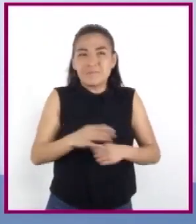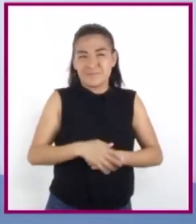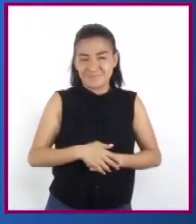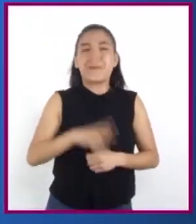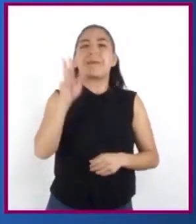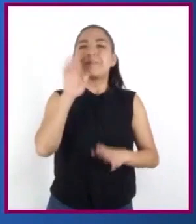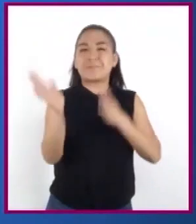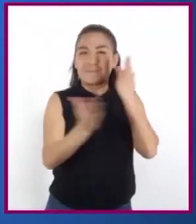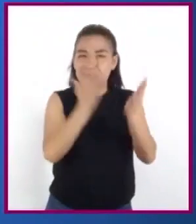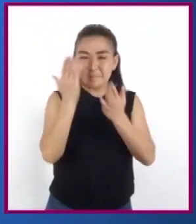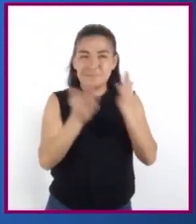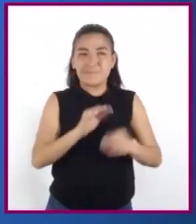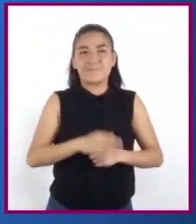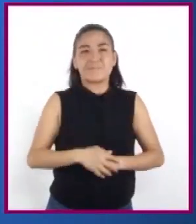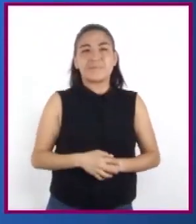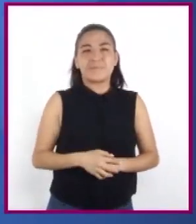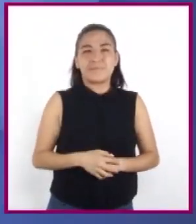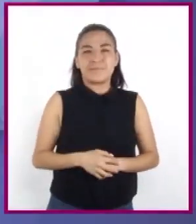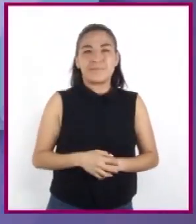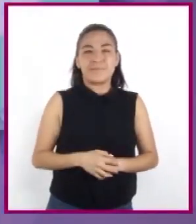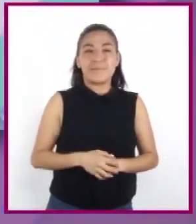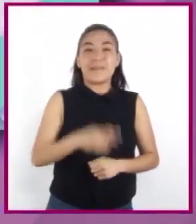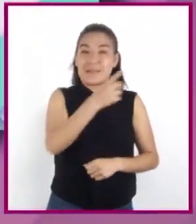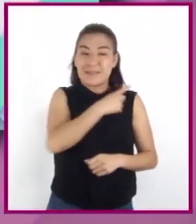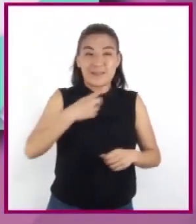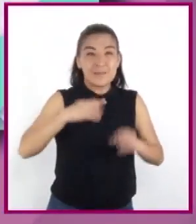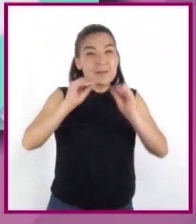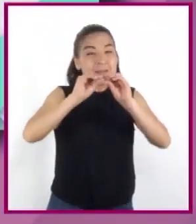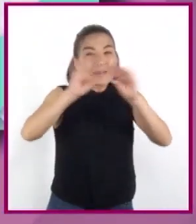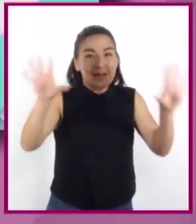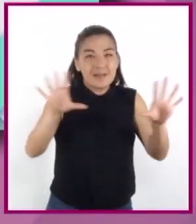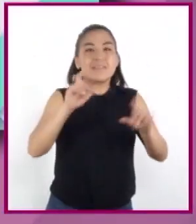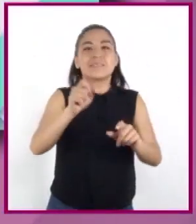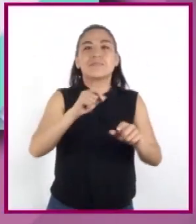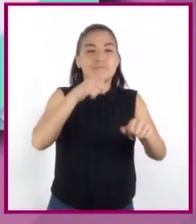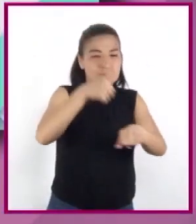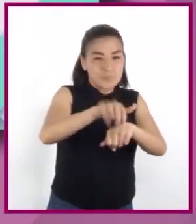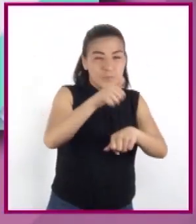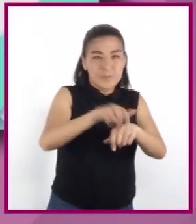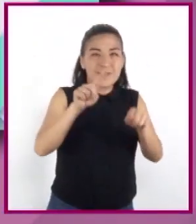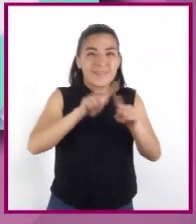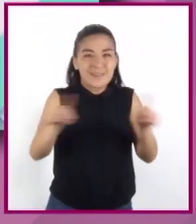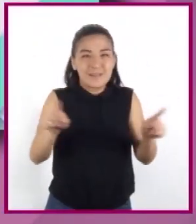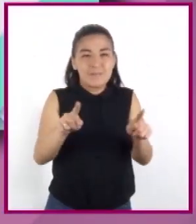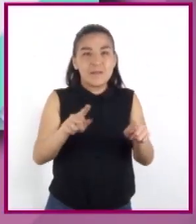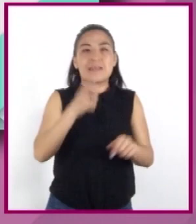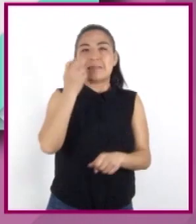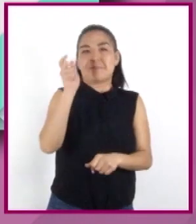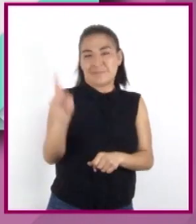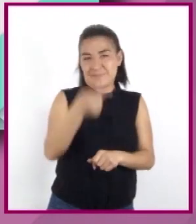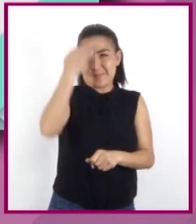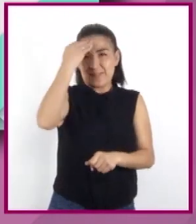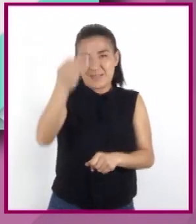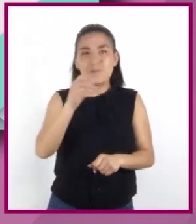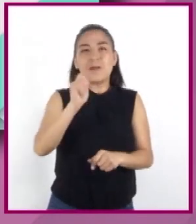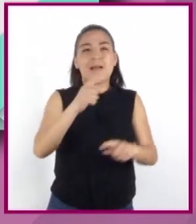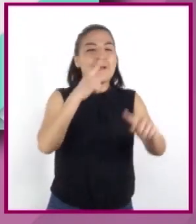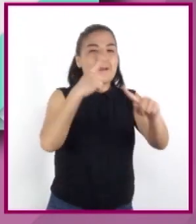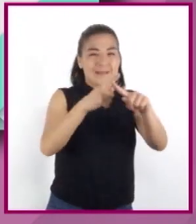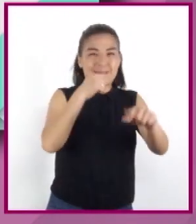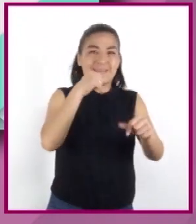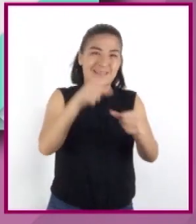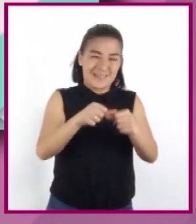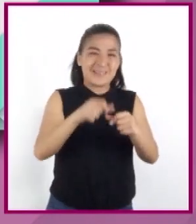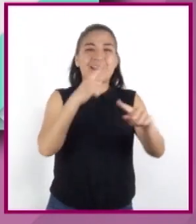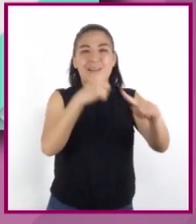Analicemos. Hay que tener claro que nuestra variable independiente es el tiempo, x igual a 30, y